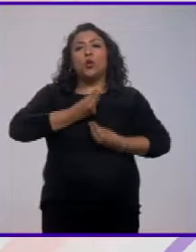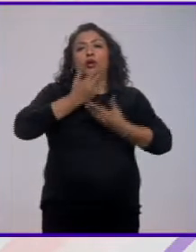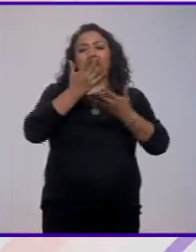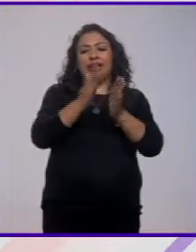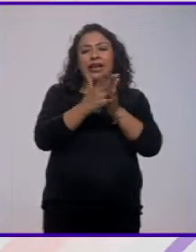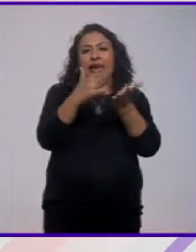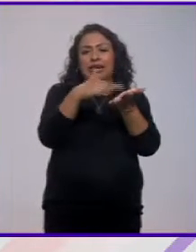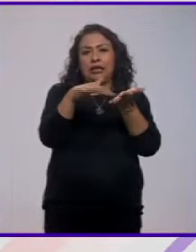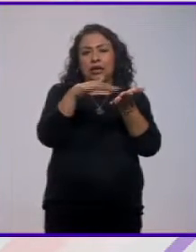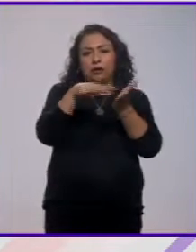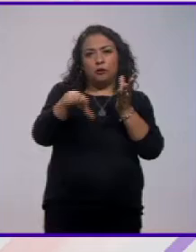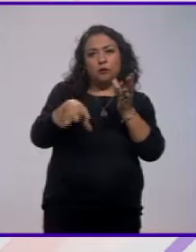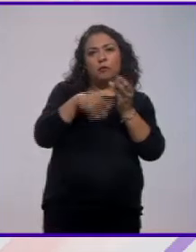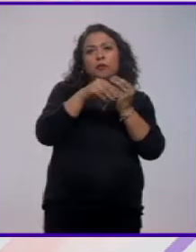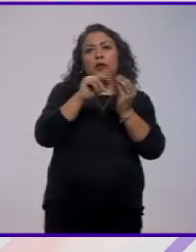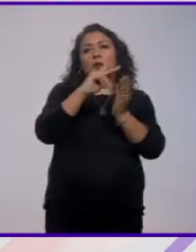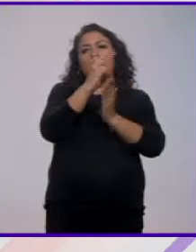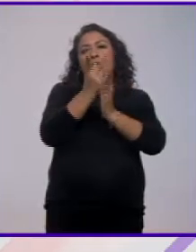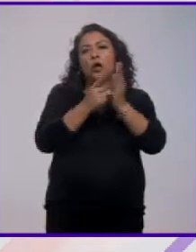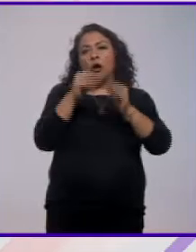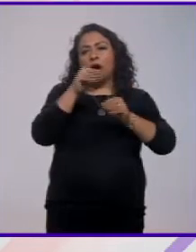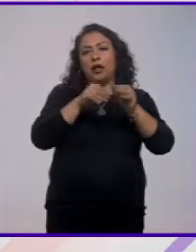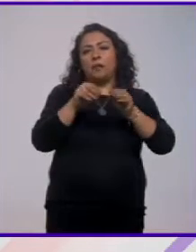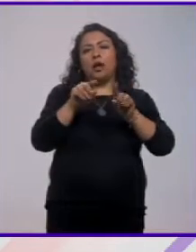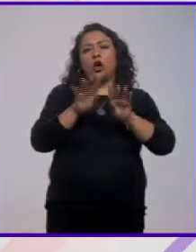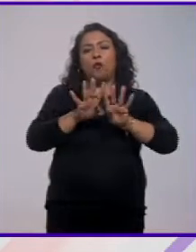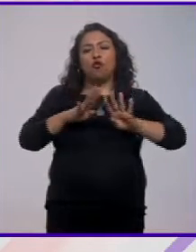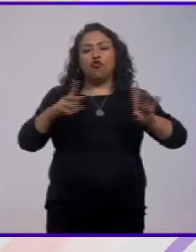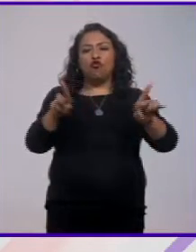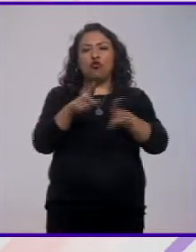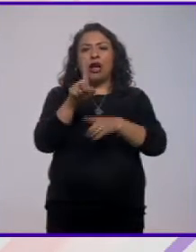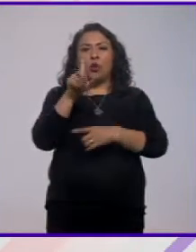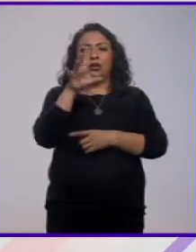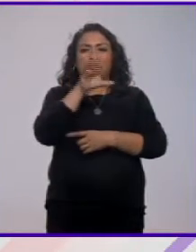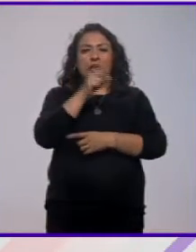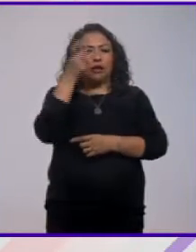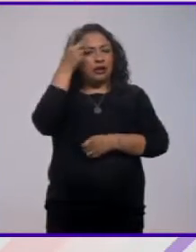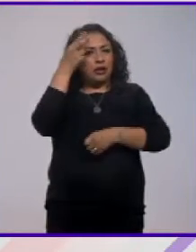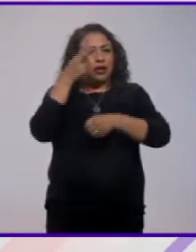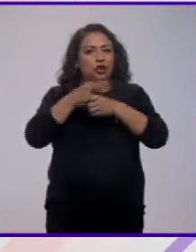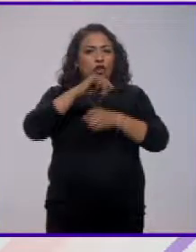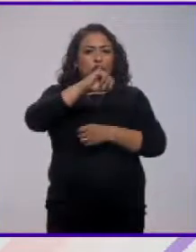y de la literatura, ha conformado el programa de la Orquesta Sinfónica de Aguascalientes bajo la batuta de José Arián.